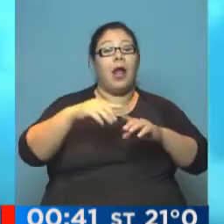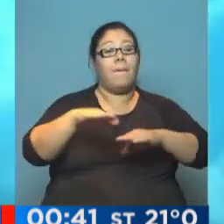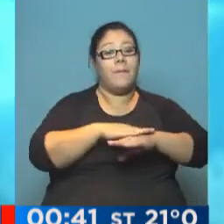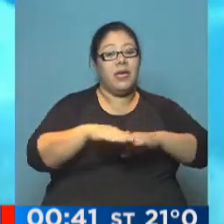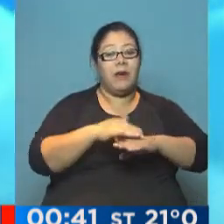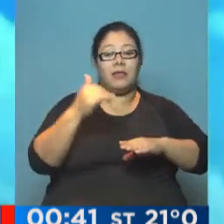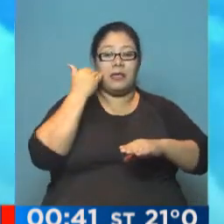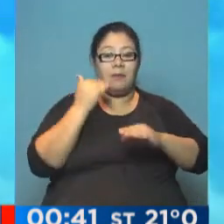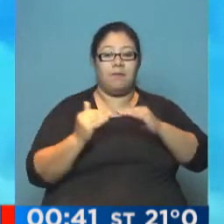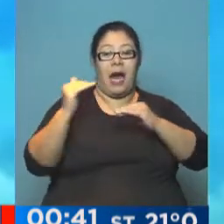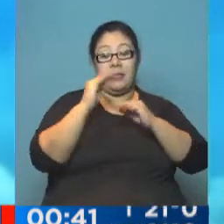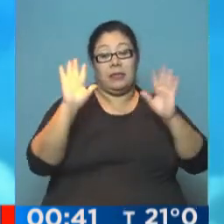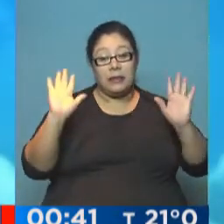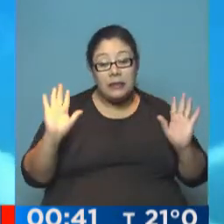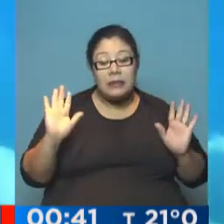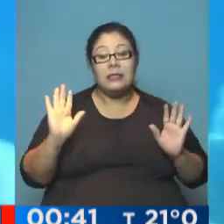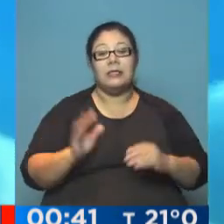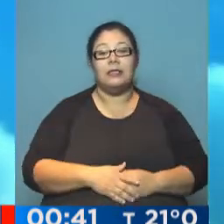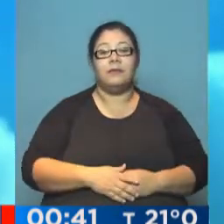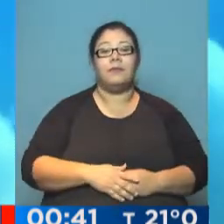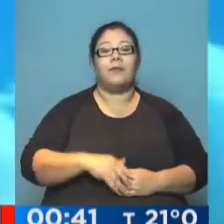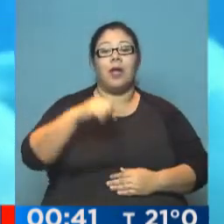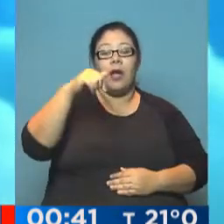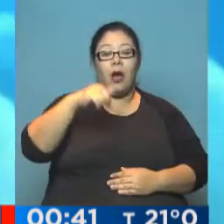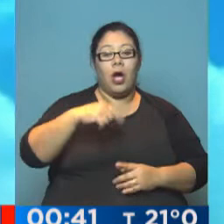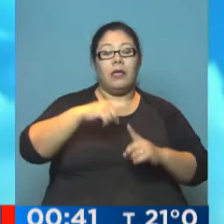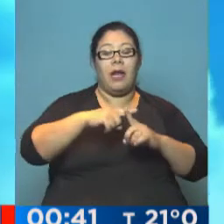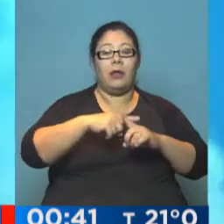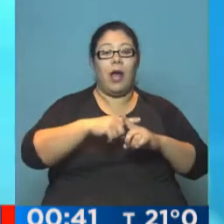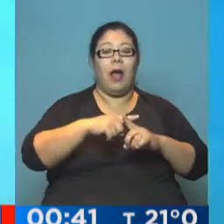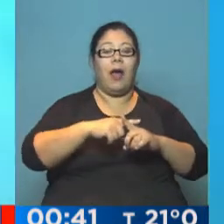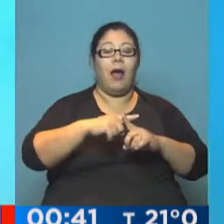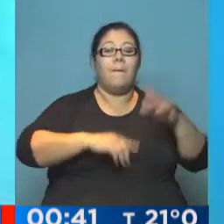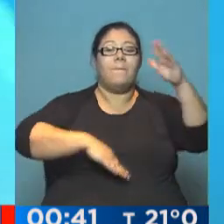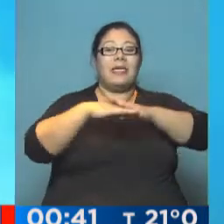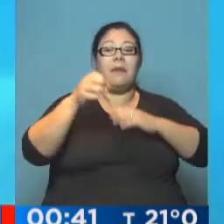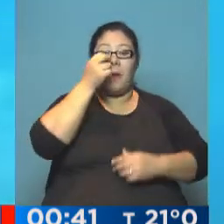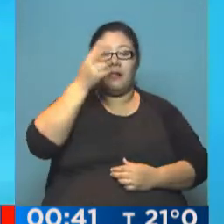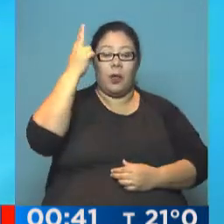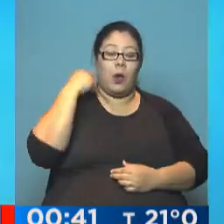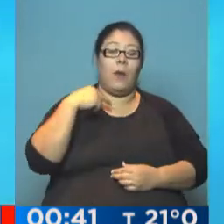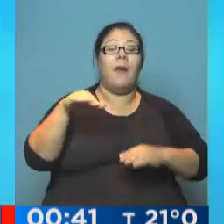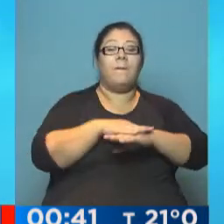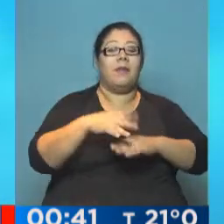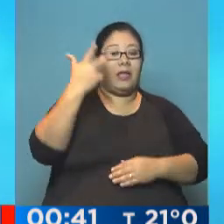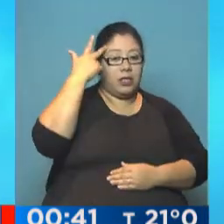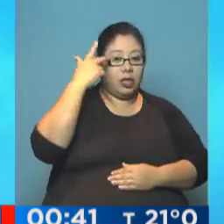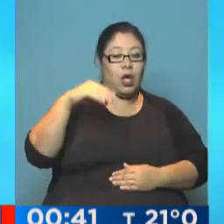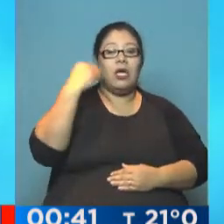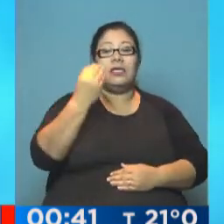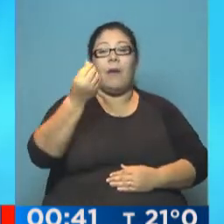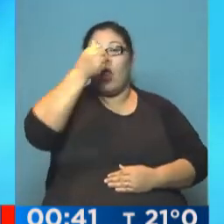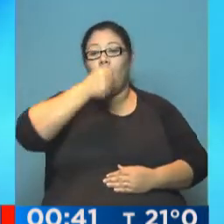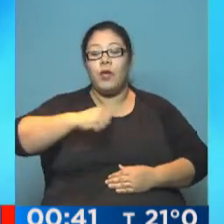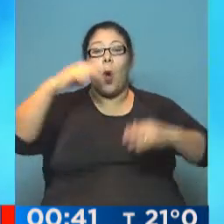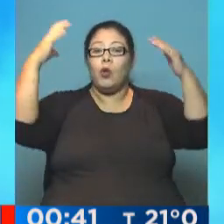hemos superado, por ahí bajó un poquito, pero ahora tenemos 21 grados, la máxima de hoy viernes 29. Sábado y domingo, sin lluvias,